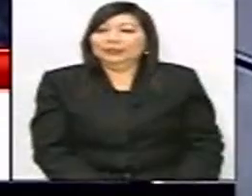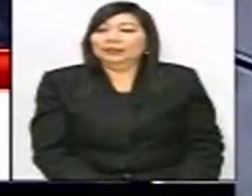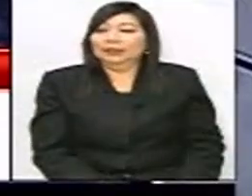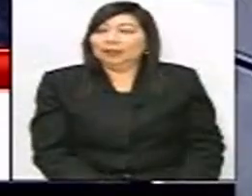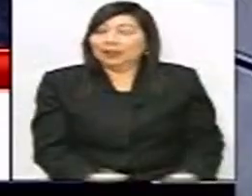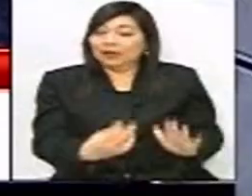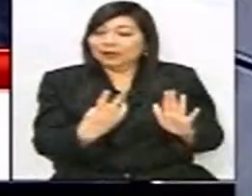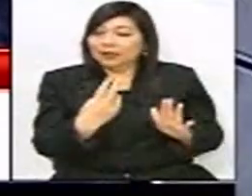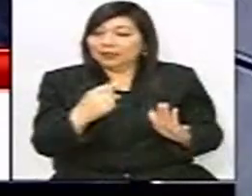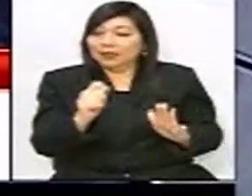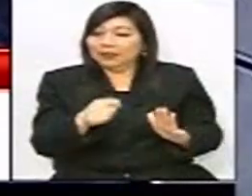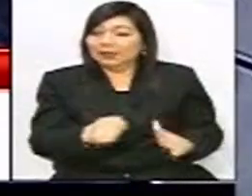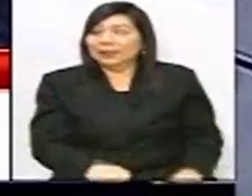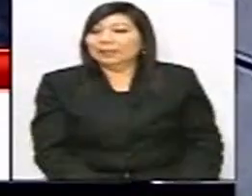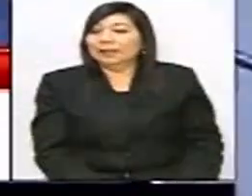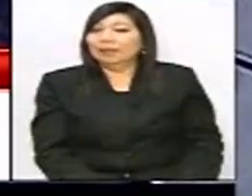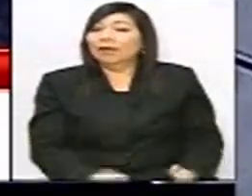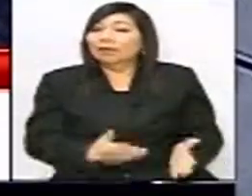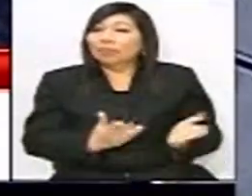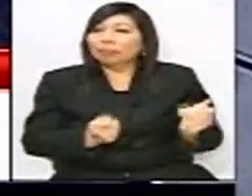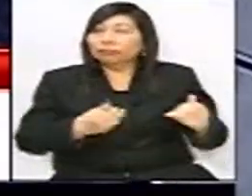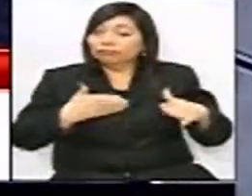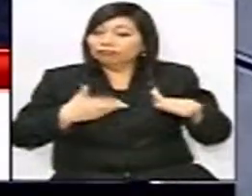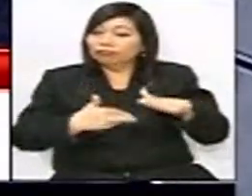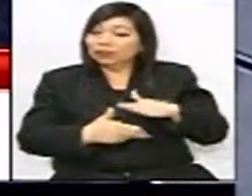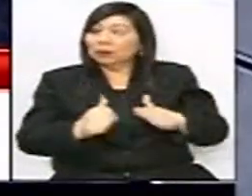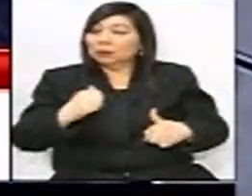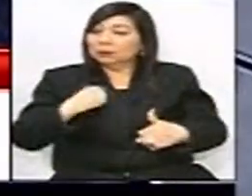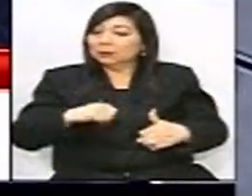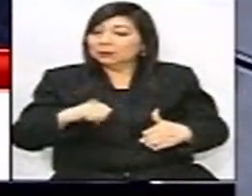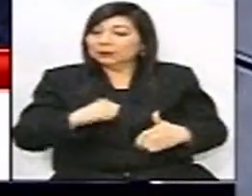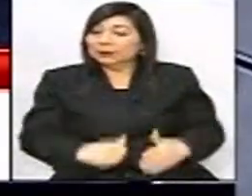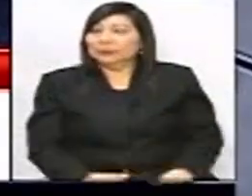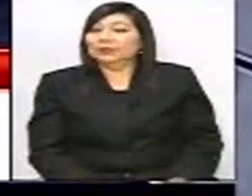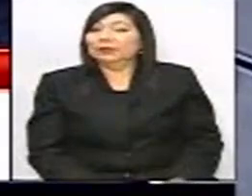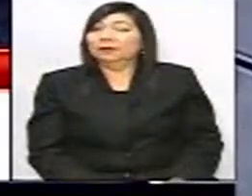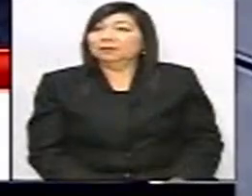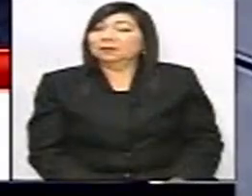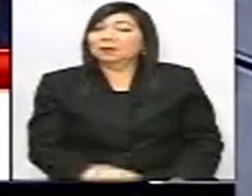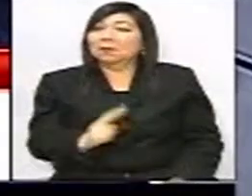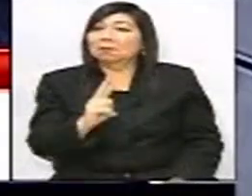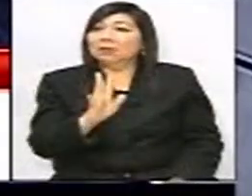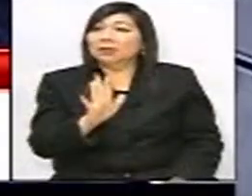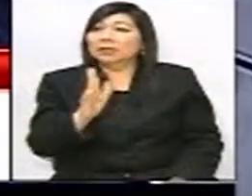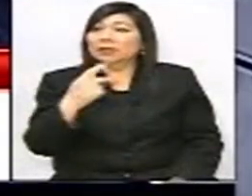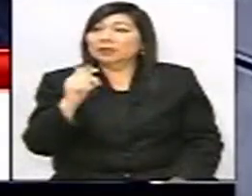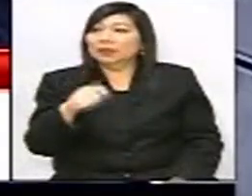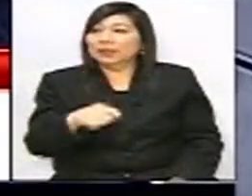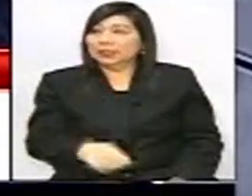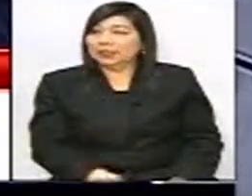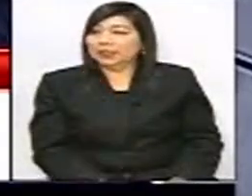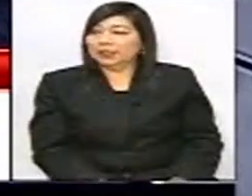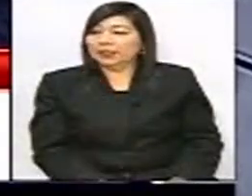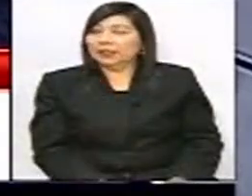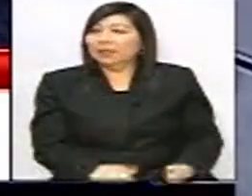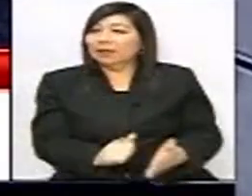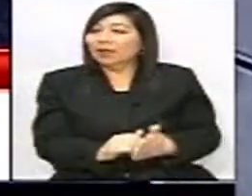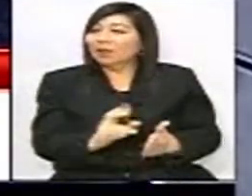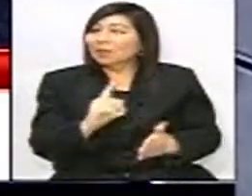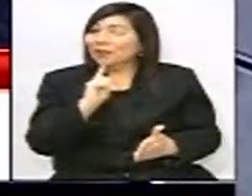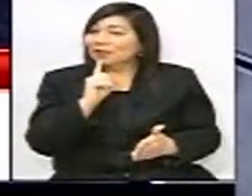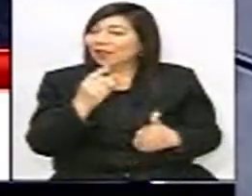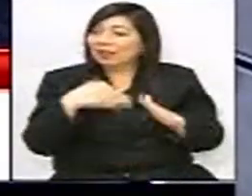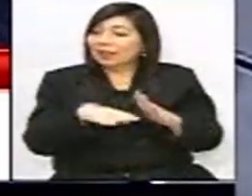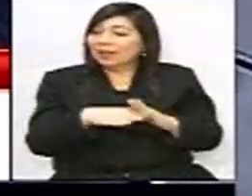un 7% en el caso de Línea Amarilla que pasa a la municipalidad. Entonces tiene usted un 25% también que no